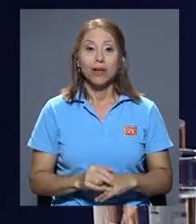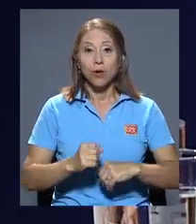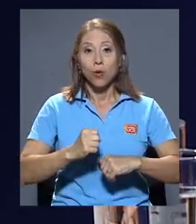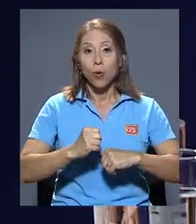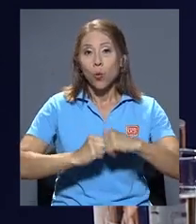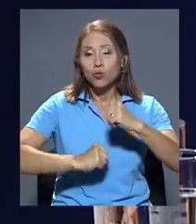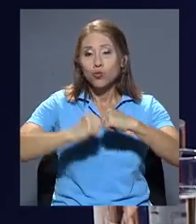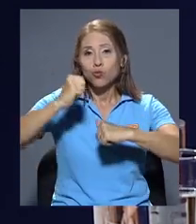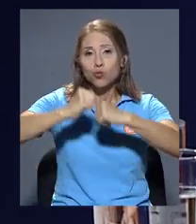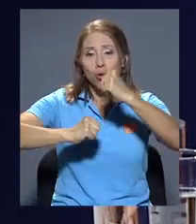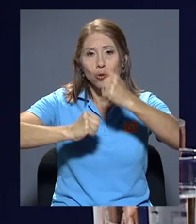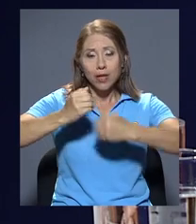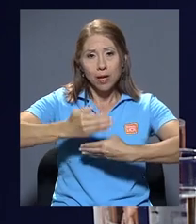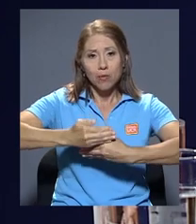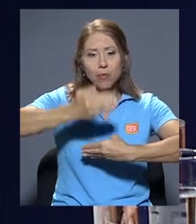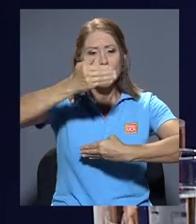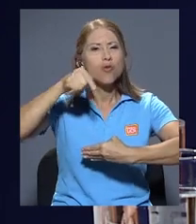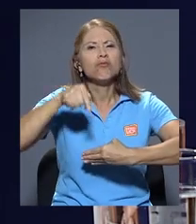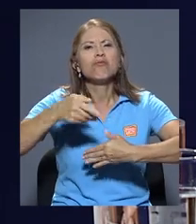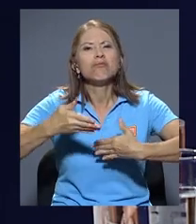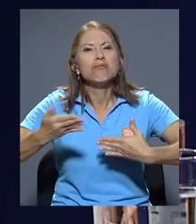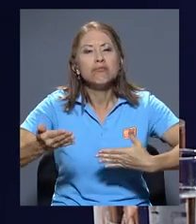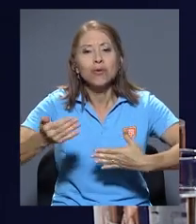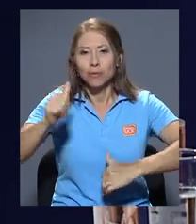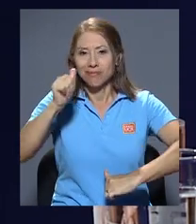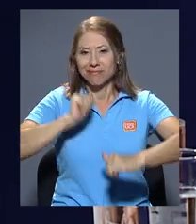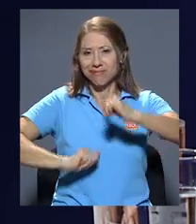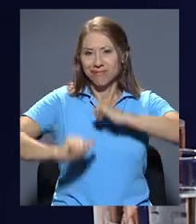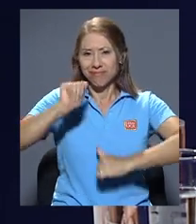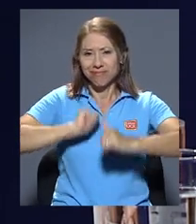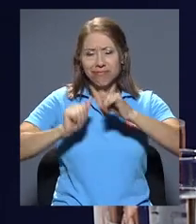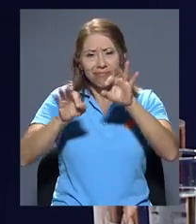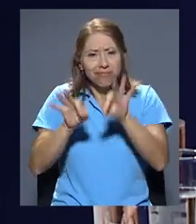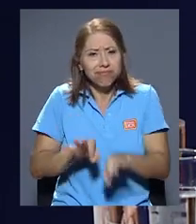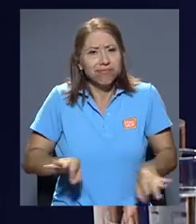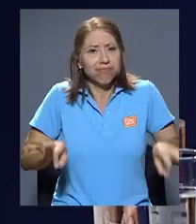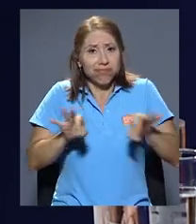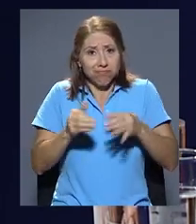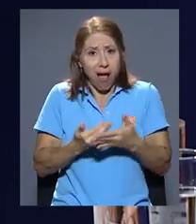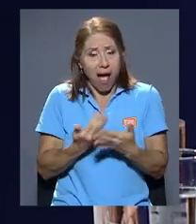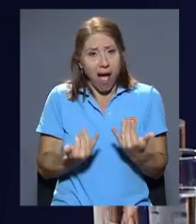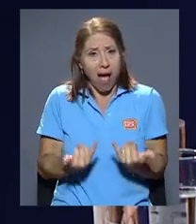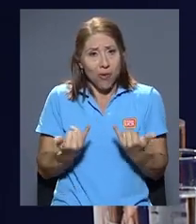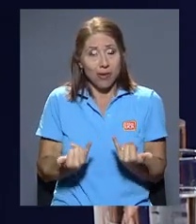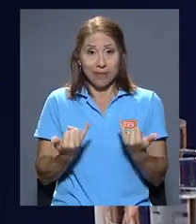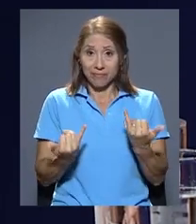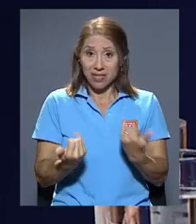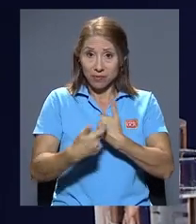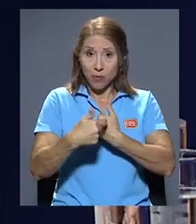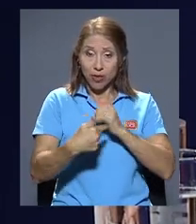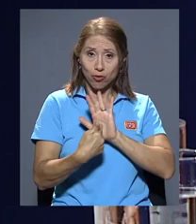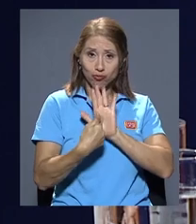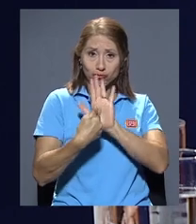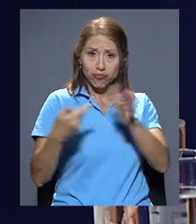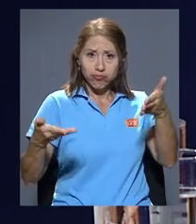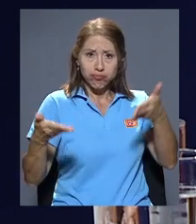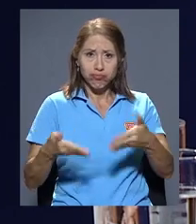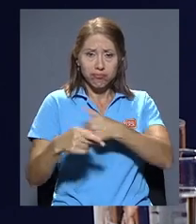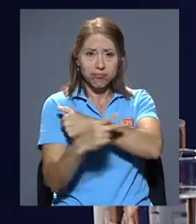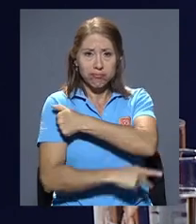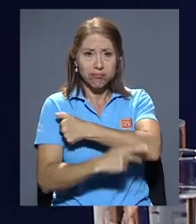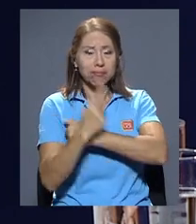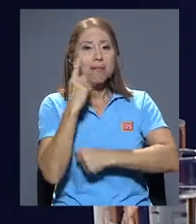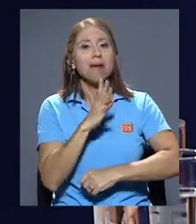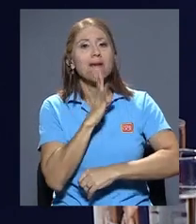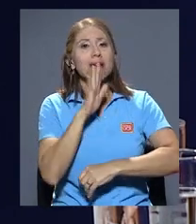construcción del muro es una obra teatral de gran relevancia y actualidad que se está presentando en este momento en el país. Y para